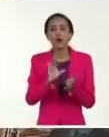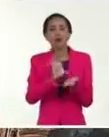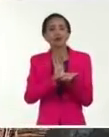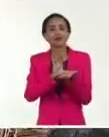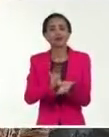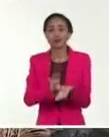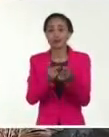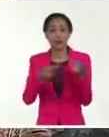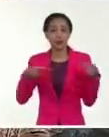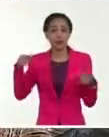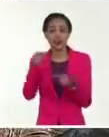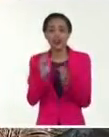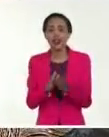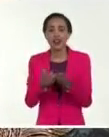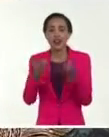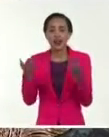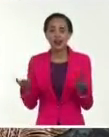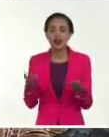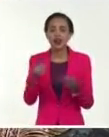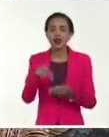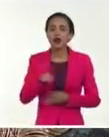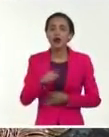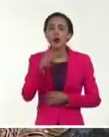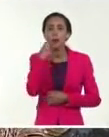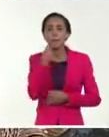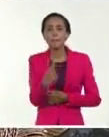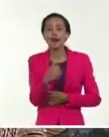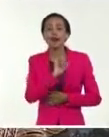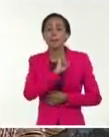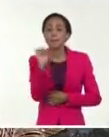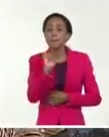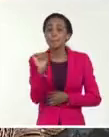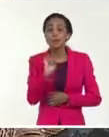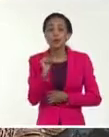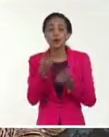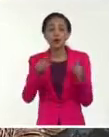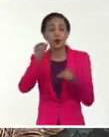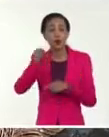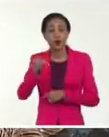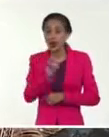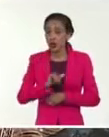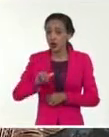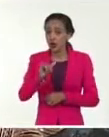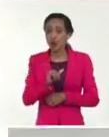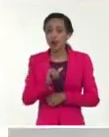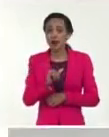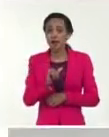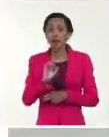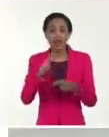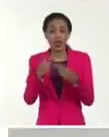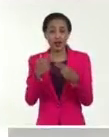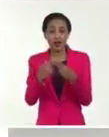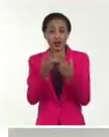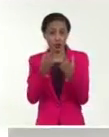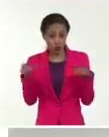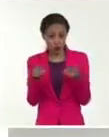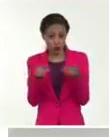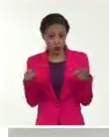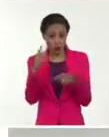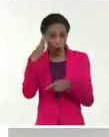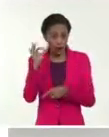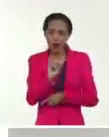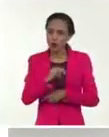revista dedicado a las acciones del Premio de Musicología y el Coloquio Internacional de Musicología que se desarrollaron este año en el